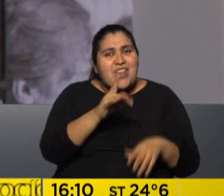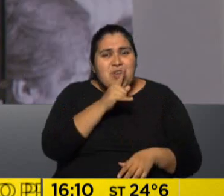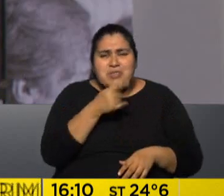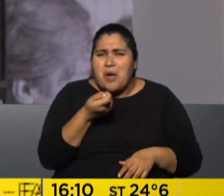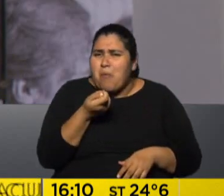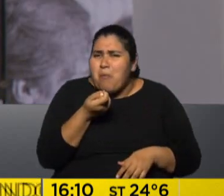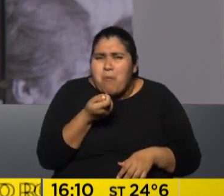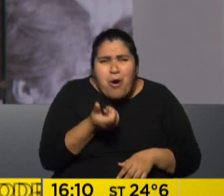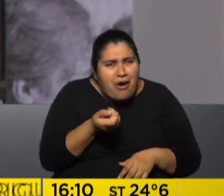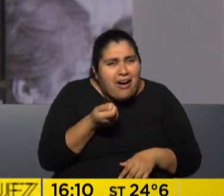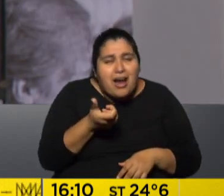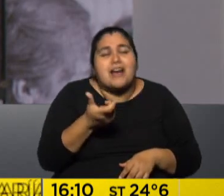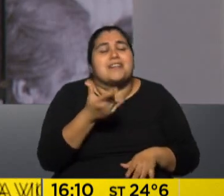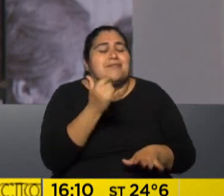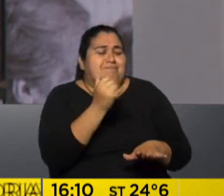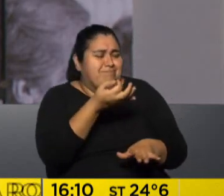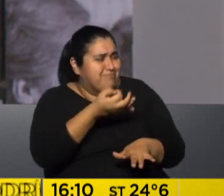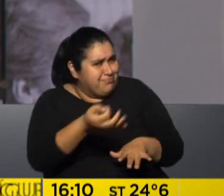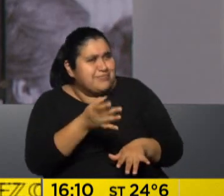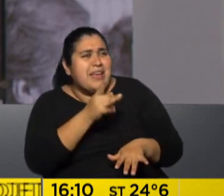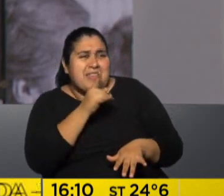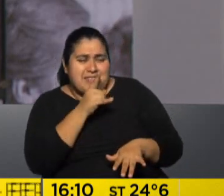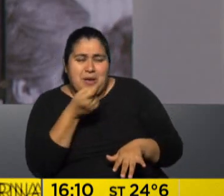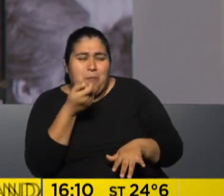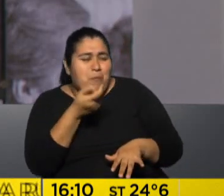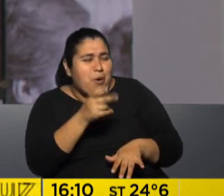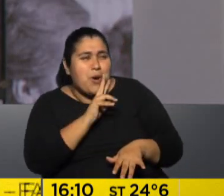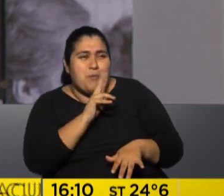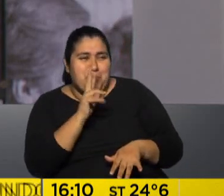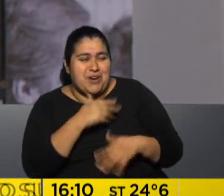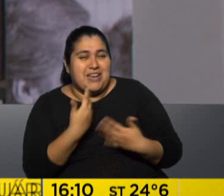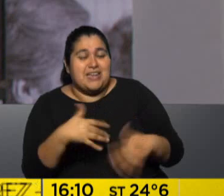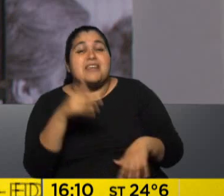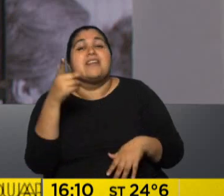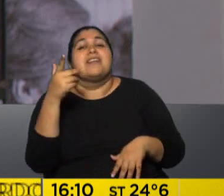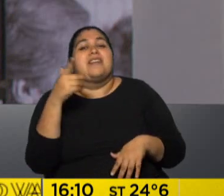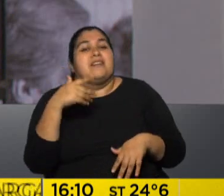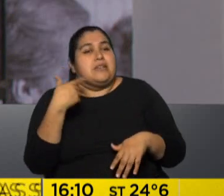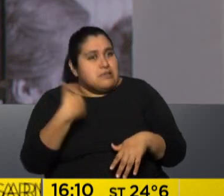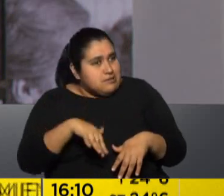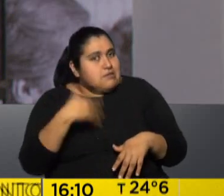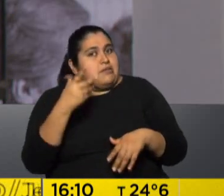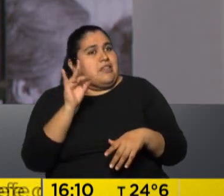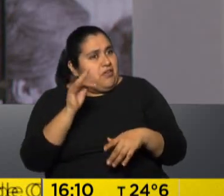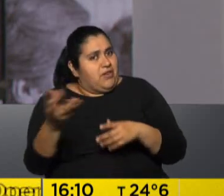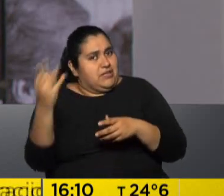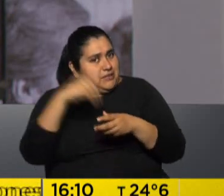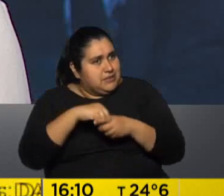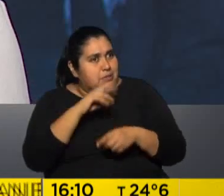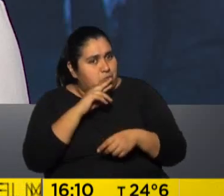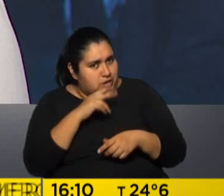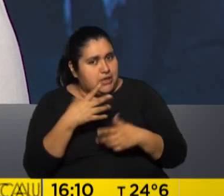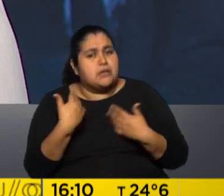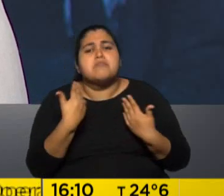pocas todavía. Son muy pocas. Pero bueno, hay. Hay algunas, sí, cuesta sí, igual todavía, sí, ¿no? La incorporación. ¿Por qué crees que pasa